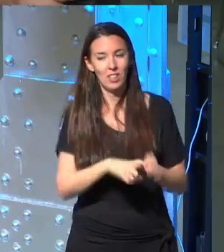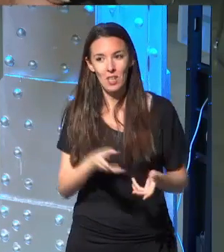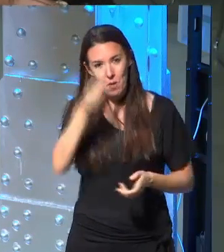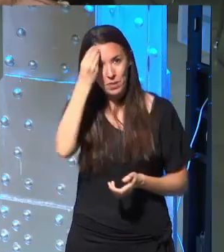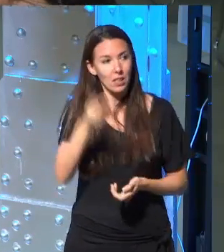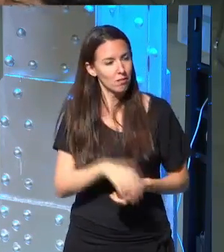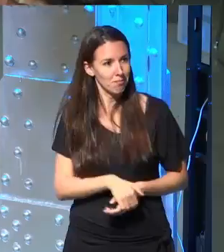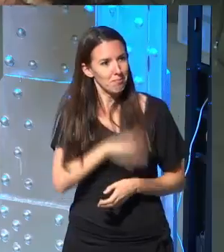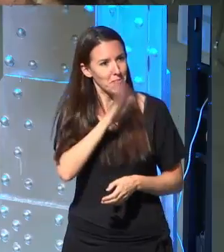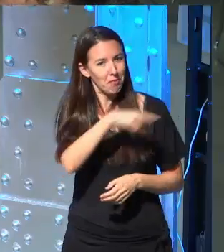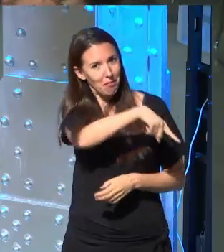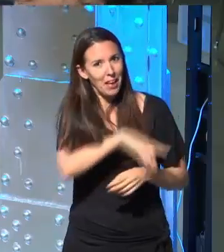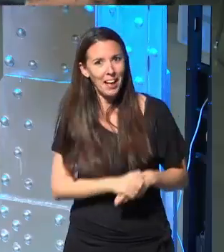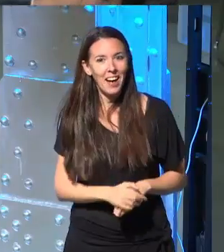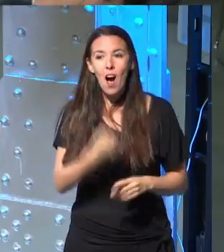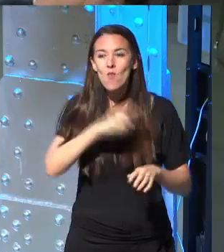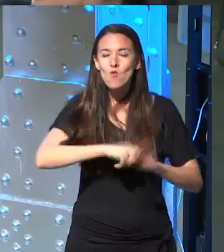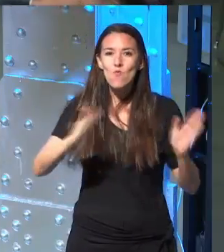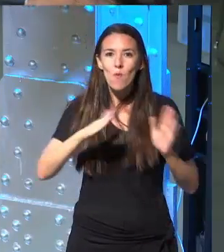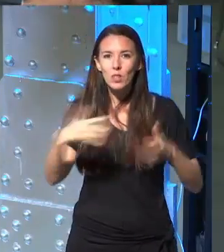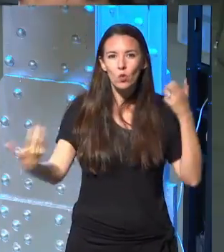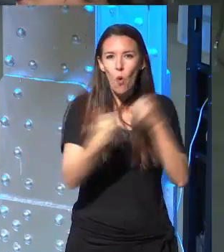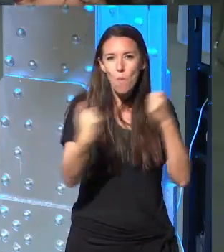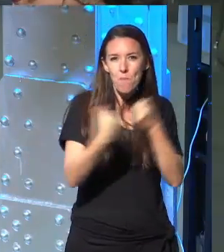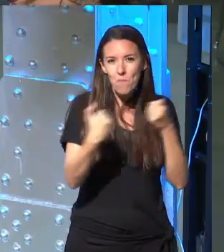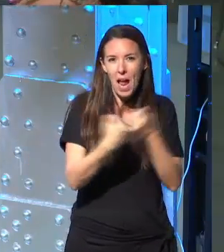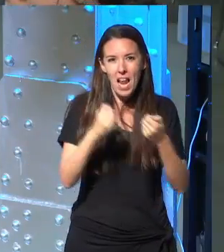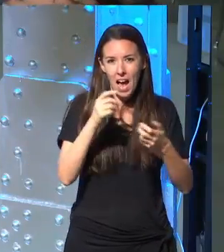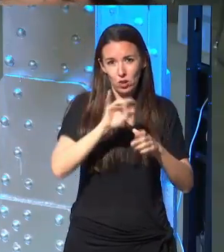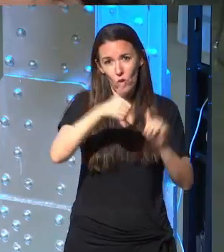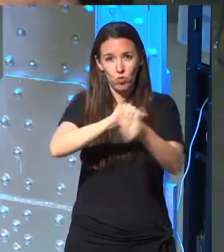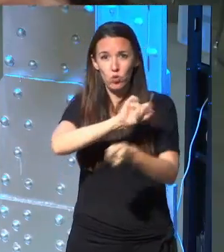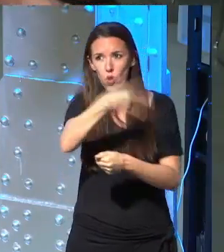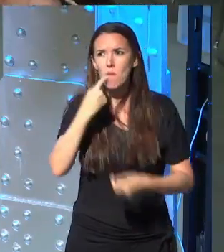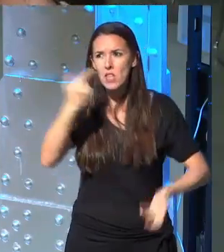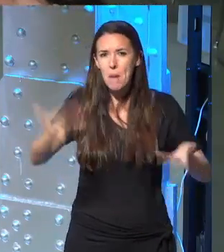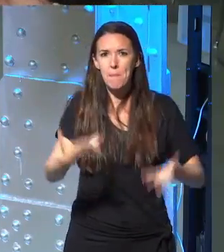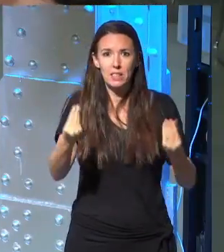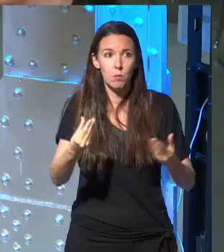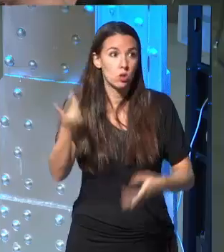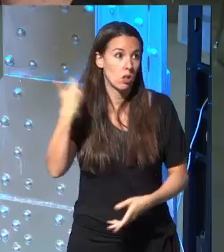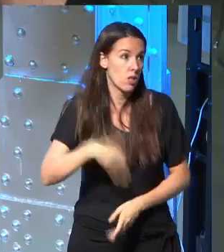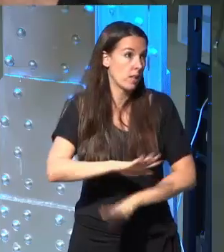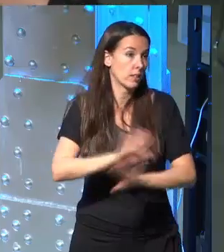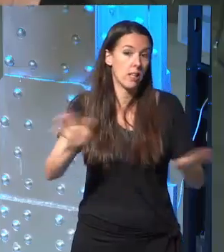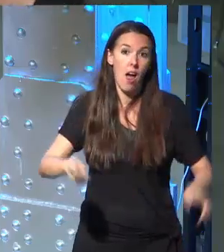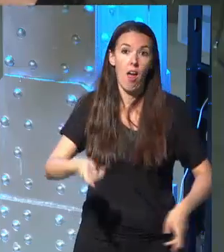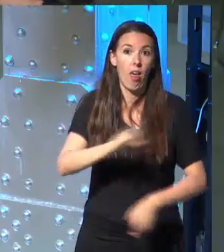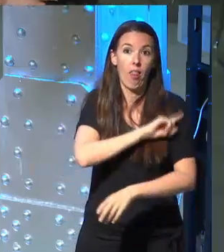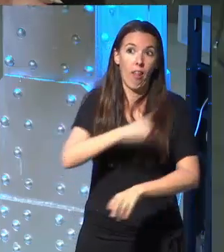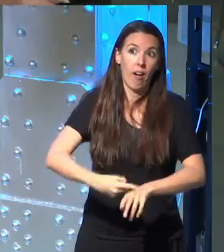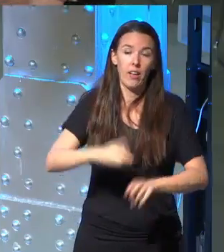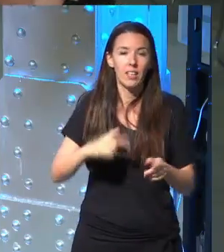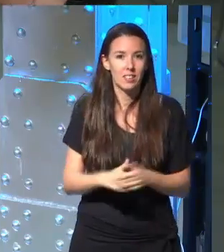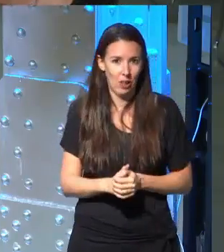Joder, pues hubiera estado bien. Además, hay un momento cuando te peleas con el doble que decía, sí. No sé qué, pesa mucho. Yo, ya está. Promo de gimnasio.